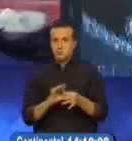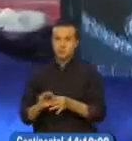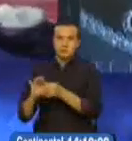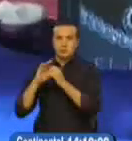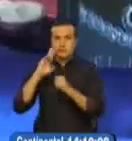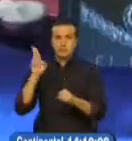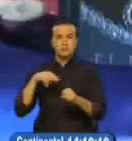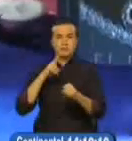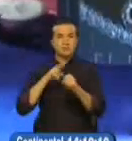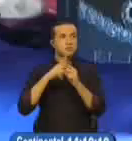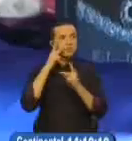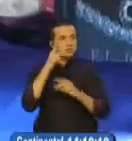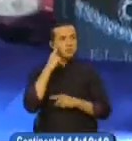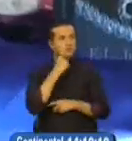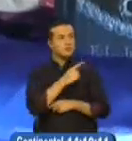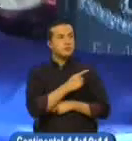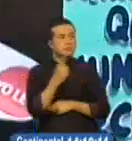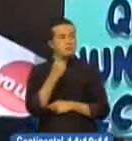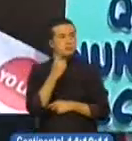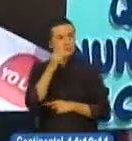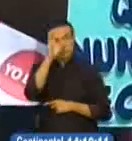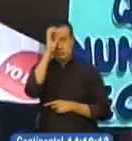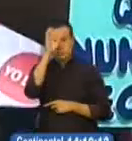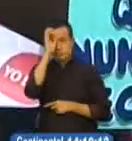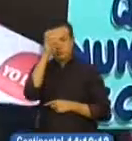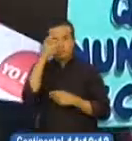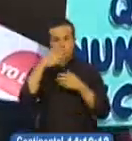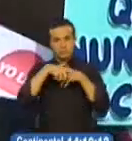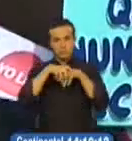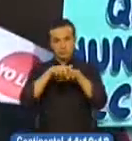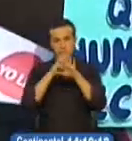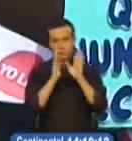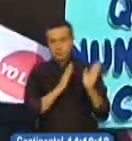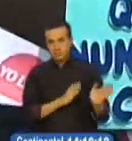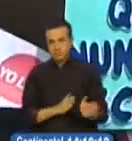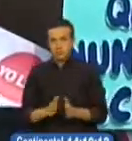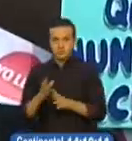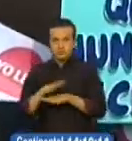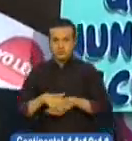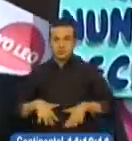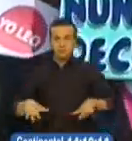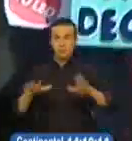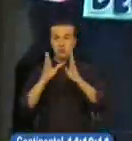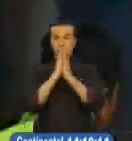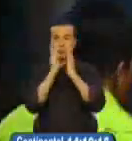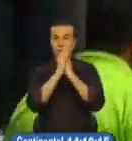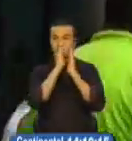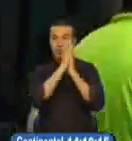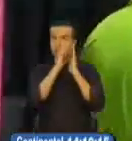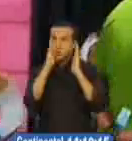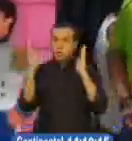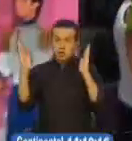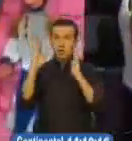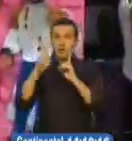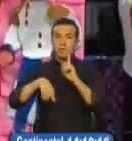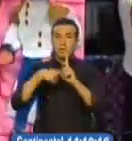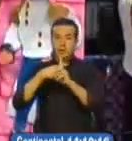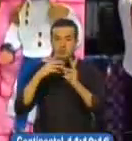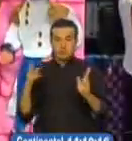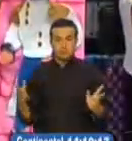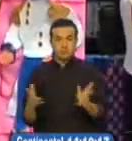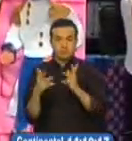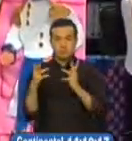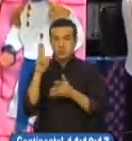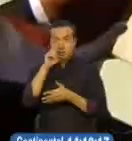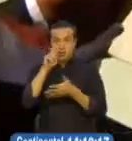que aplicará una producción editorial intercultural. Habrá una reorganización del sistema de bibliotecas y se promoverán incentivos